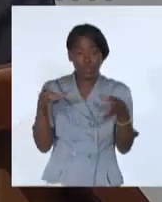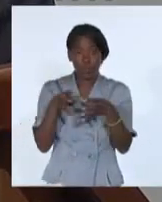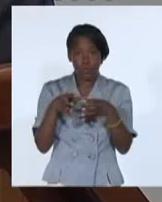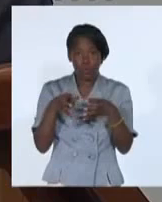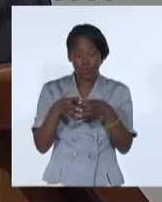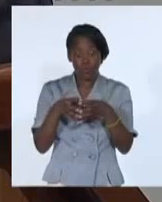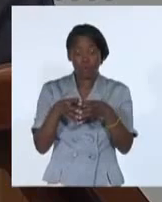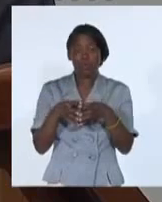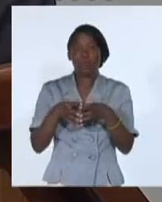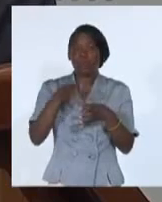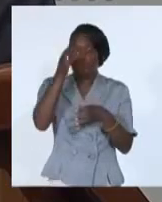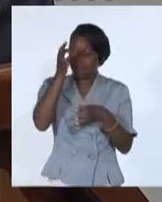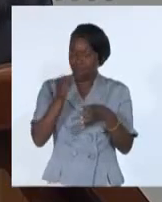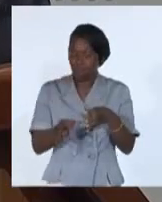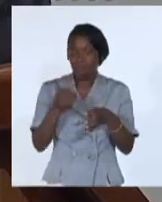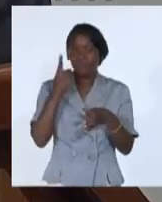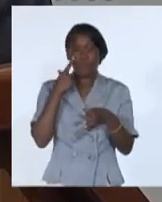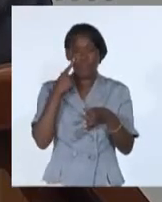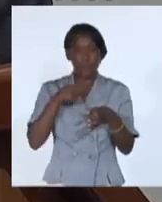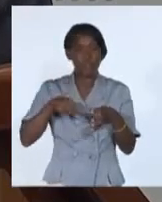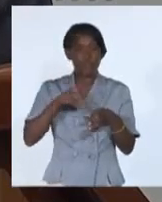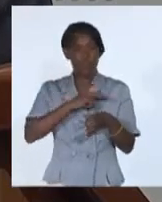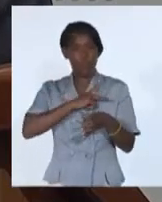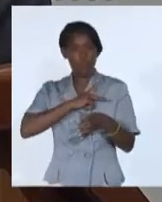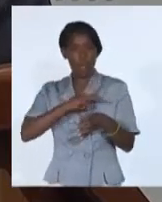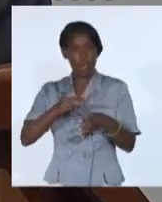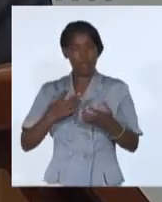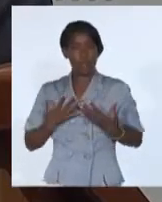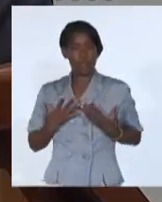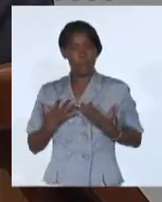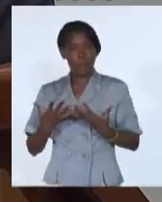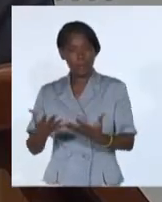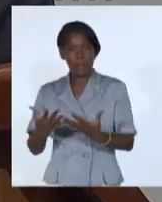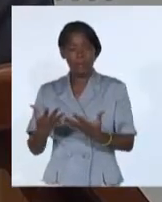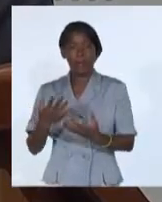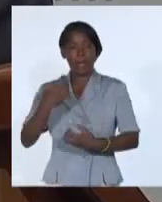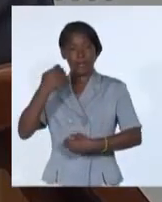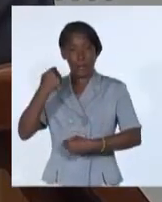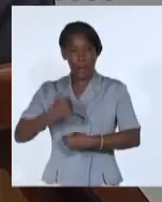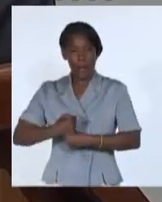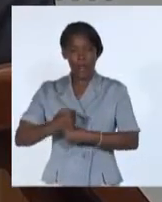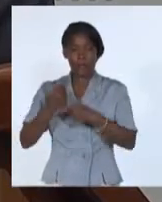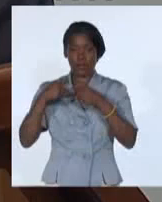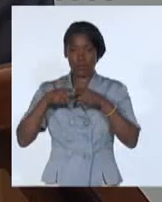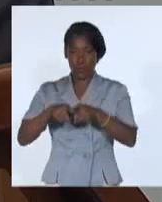sido campeones del multilateralismo, para que se presenten, usen su poder y luchen.